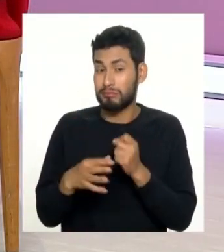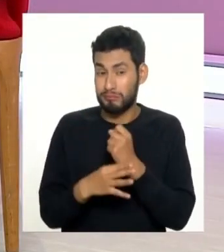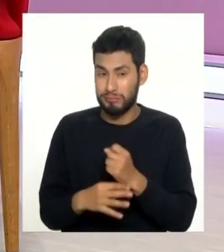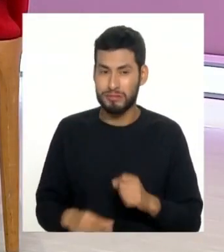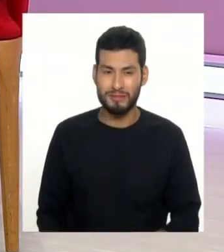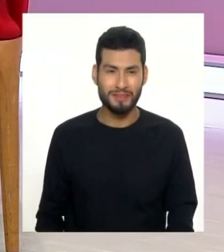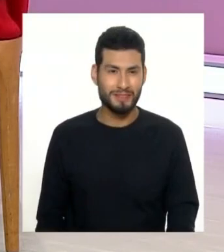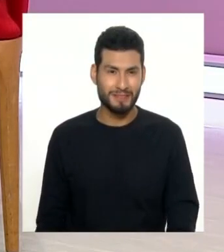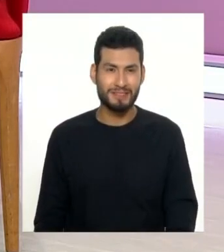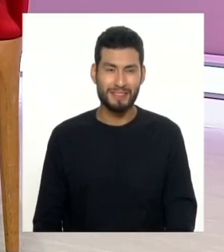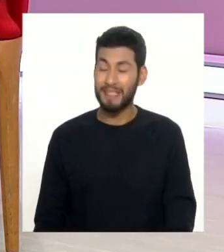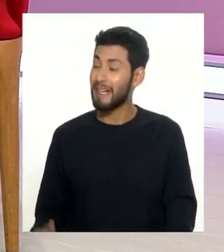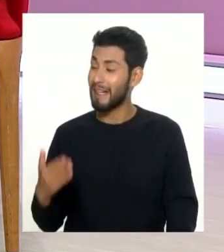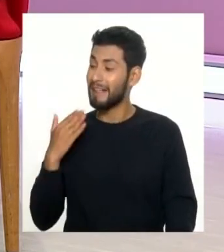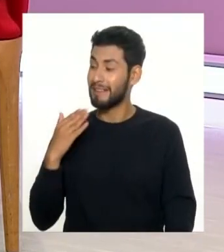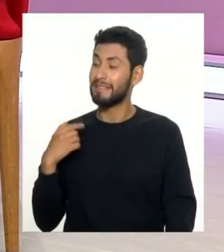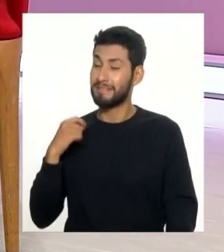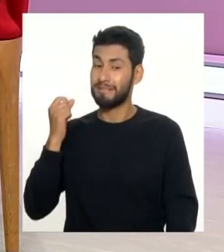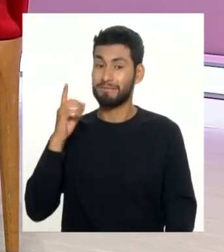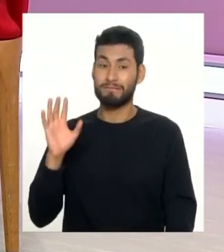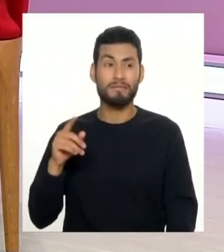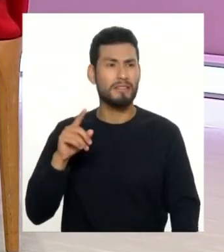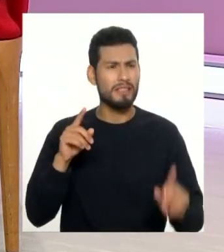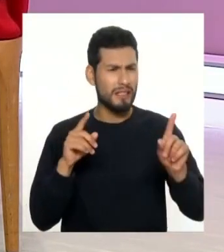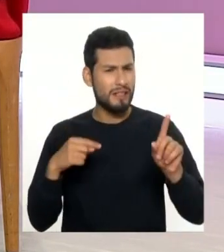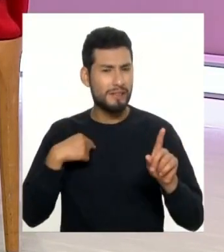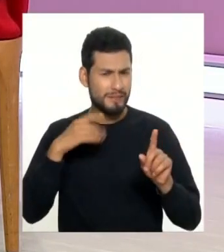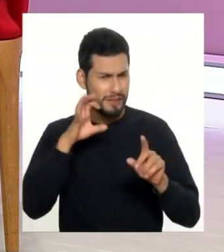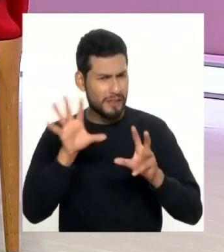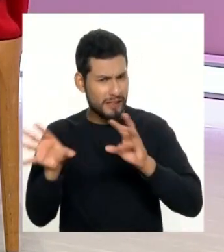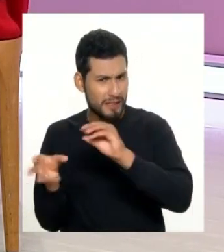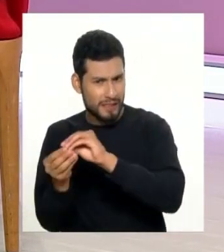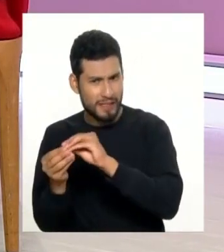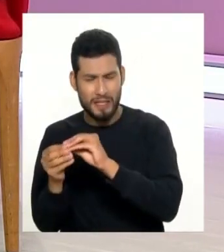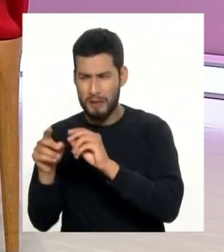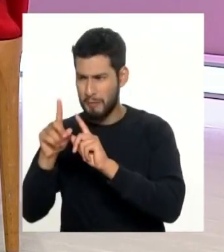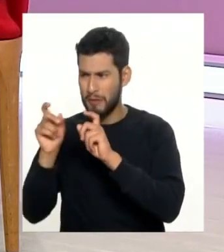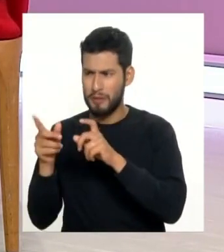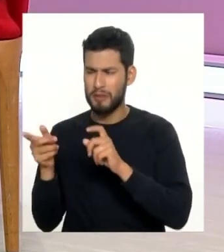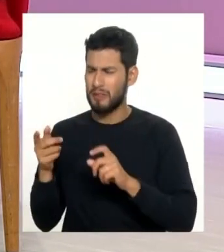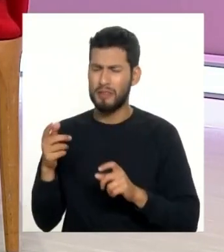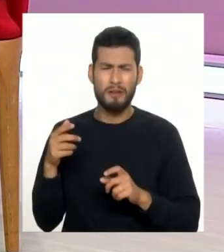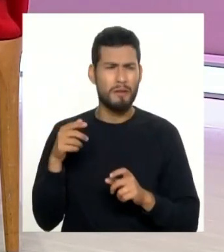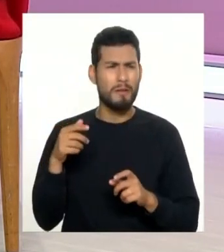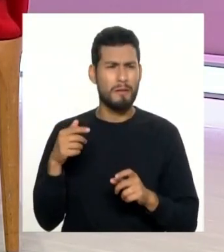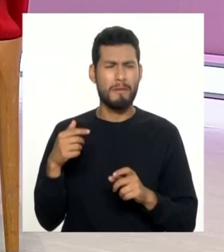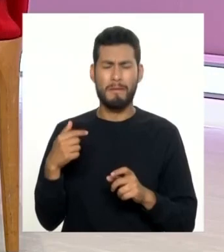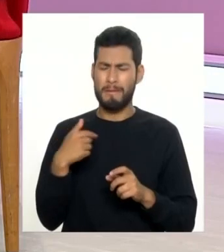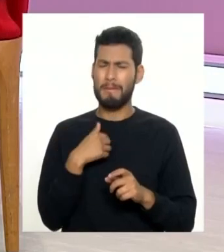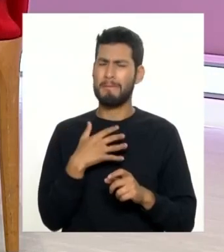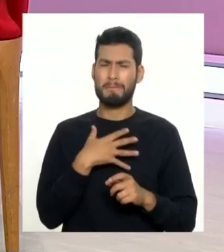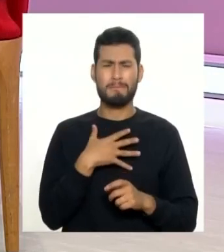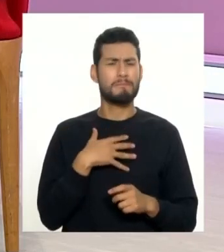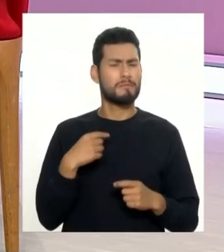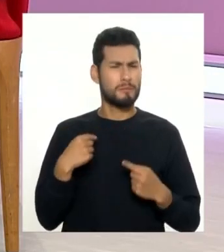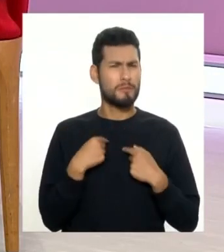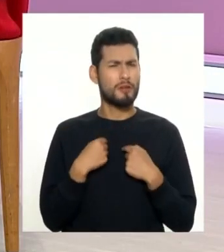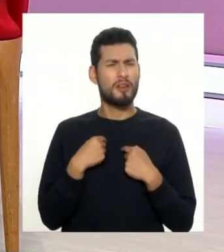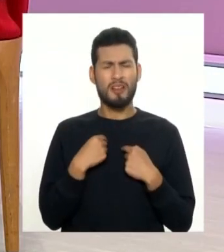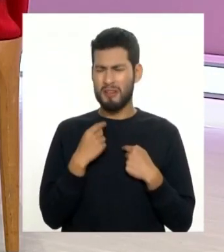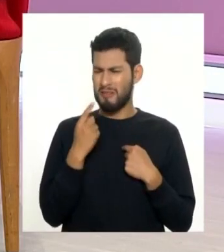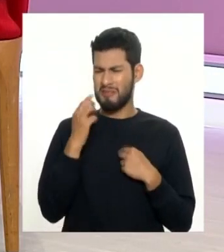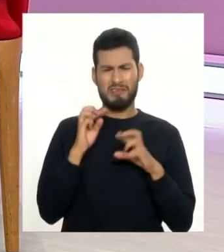Muy bien, Dora, hemos entendido tu pregunta. Yo quería agregar a la pregunta de Dora también algo de su pregunta anterior que me quedé con